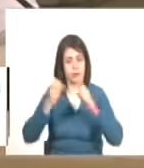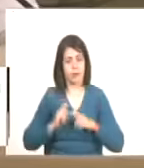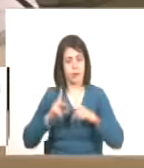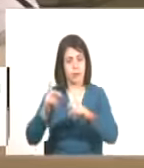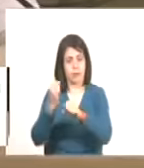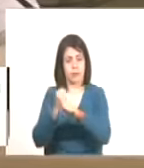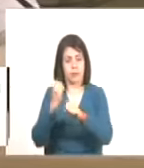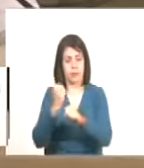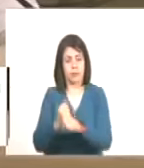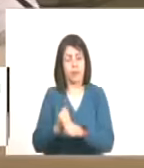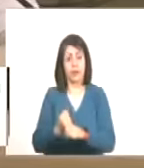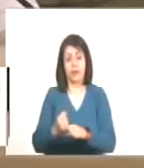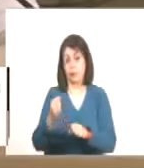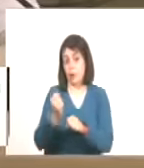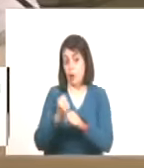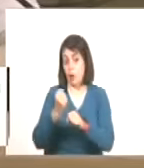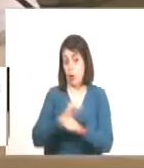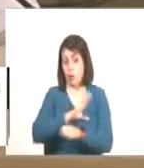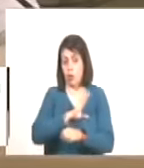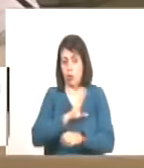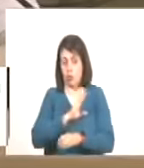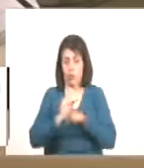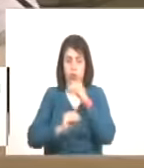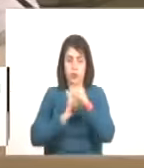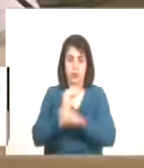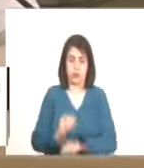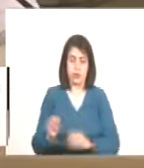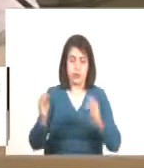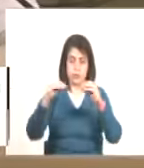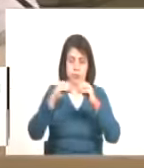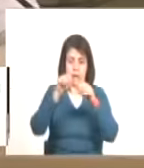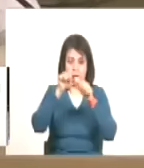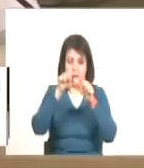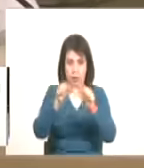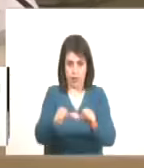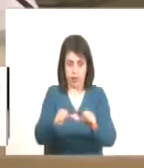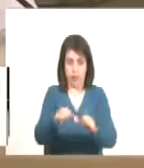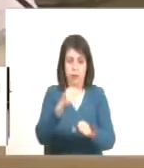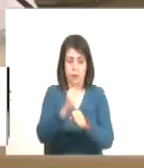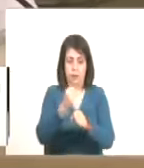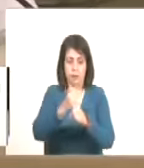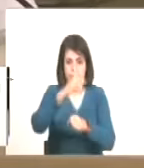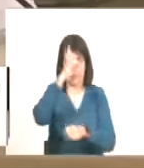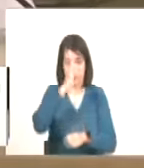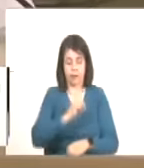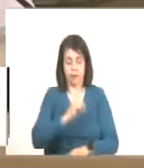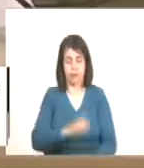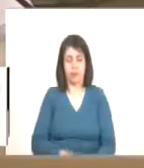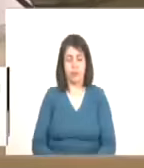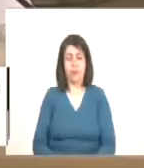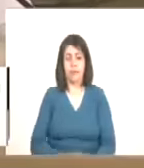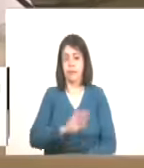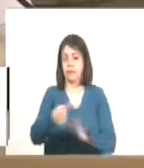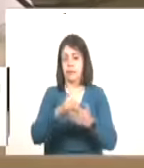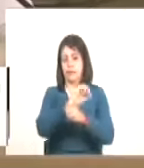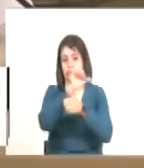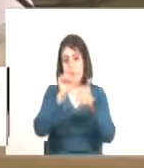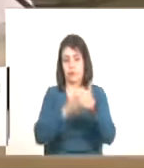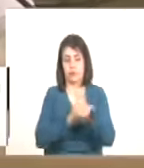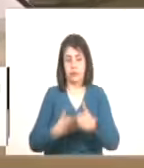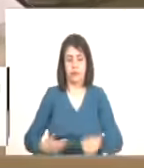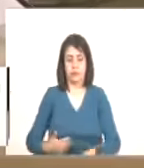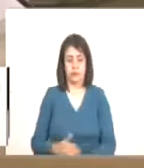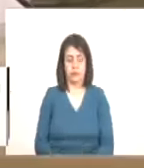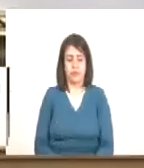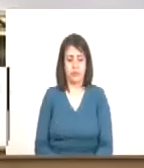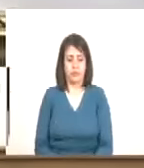de empleo, emprendimientos, colocación y estabilidad laboral para personas con discapacidad. Es todo, ciudadano